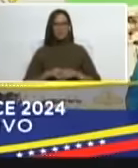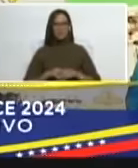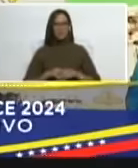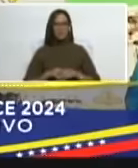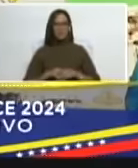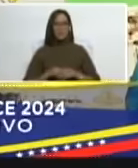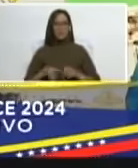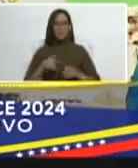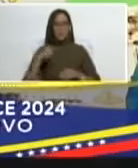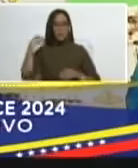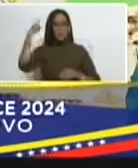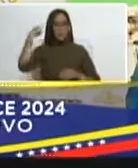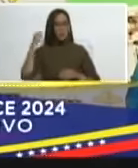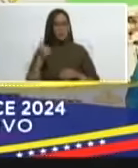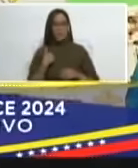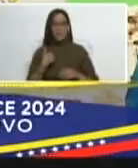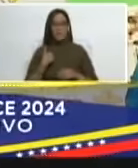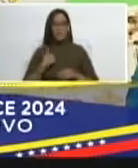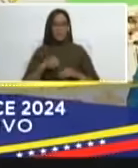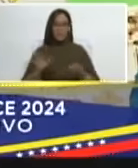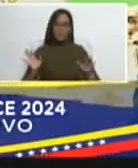puede volver loco a cualquiera.